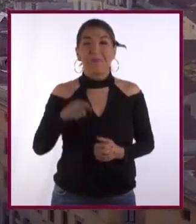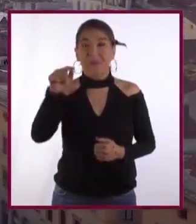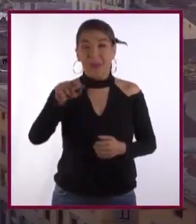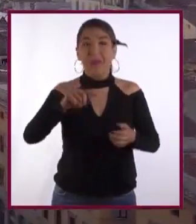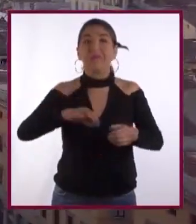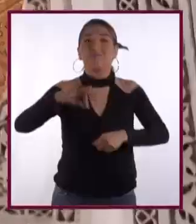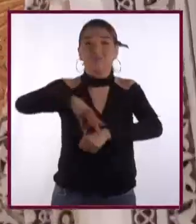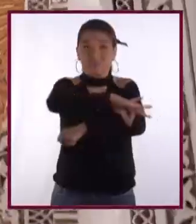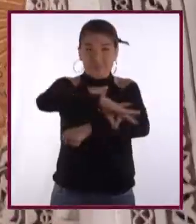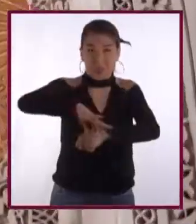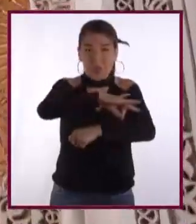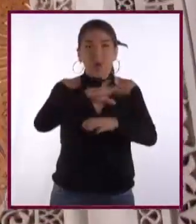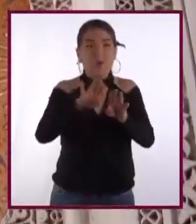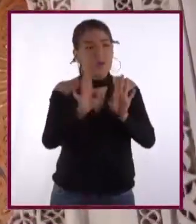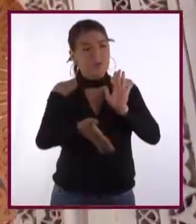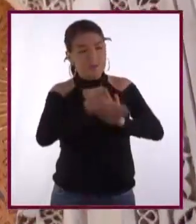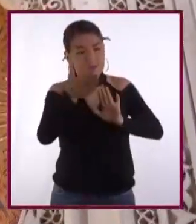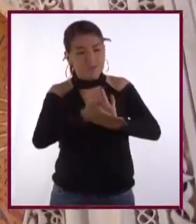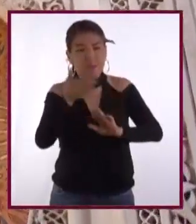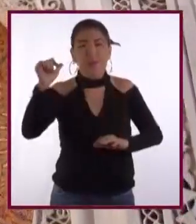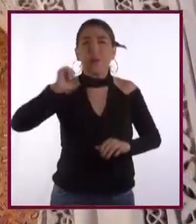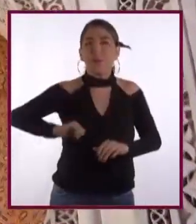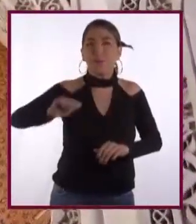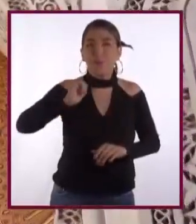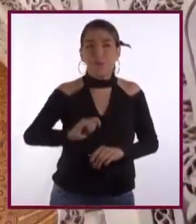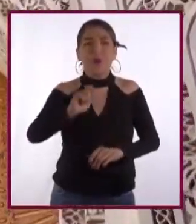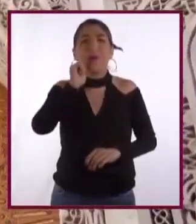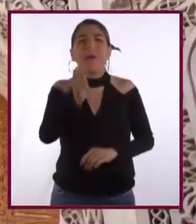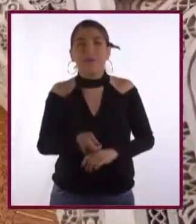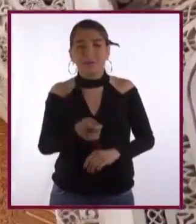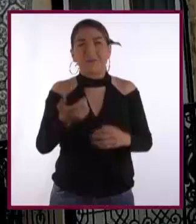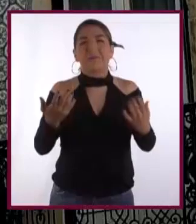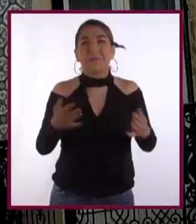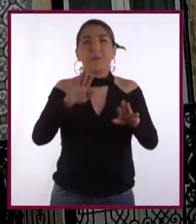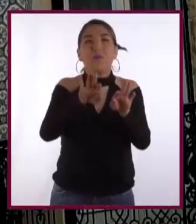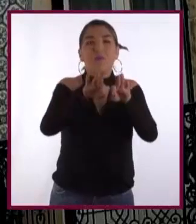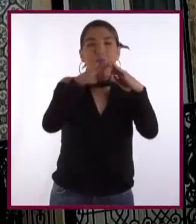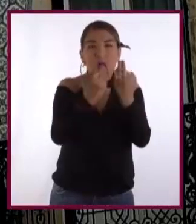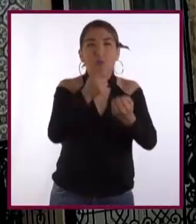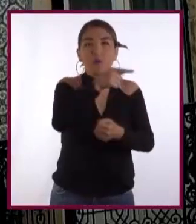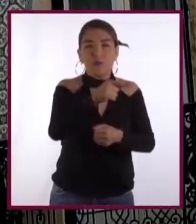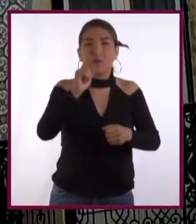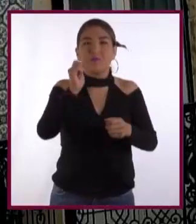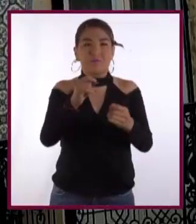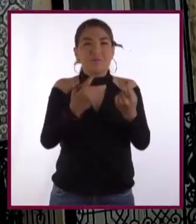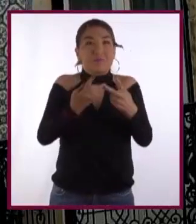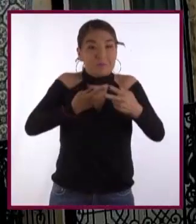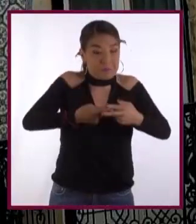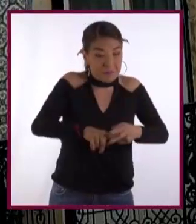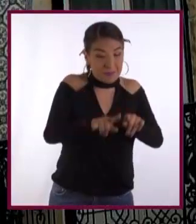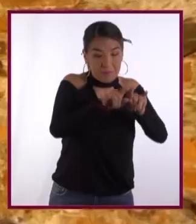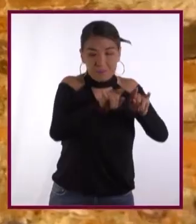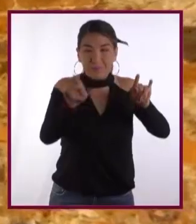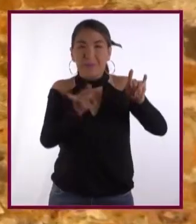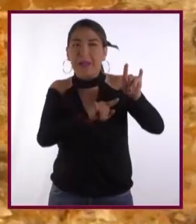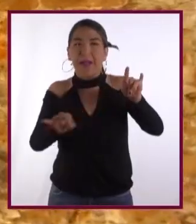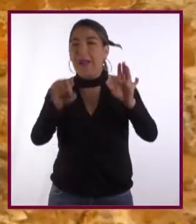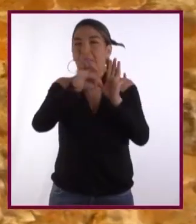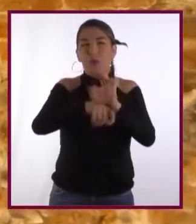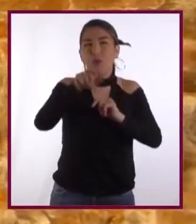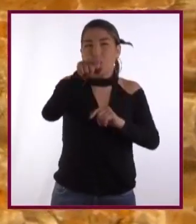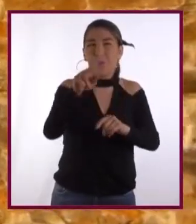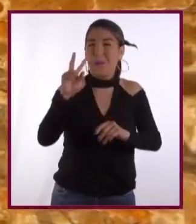las construcciones arquitectónicas pueden ser un buen ejemplo del acomodo de piezas y de la formación de patrones.